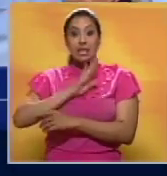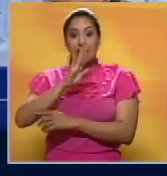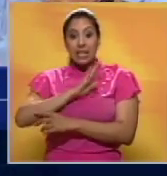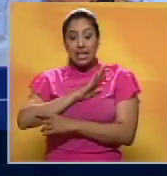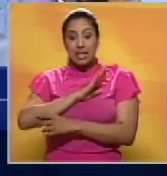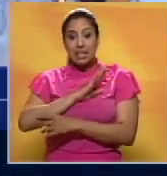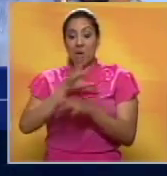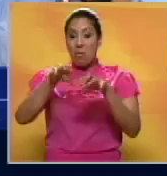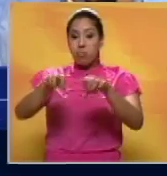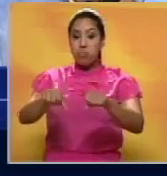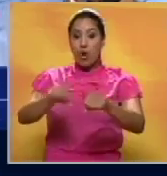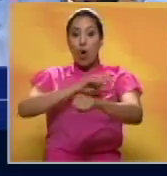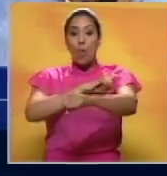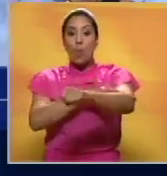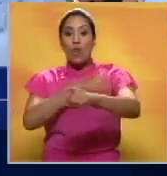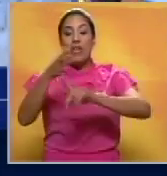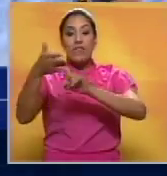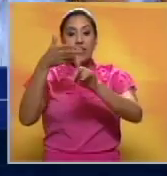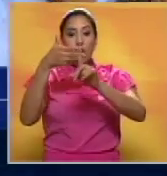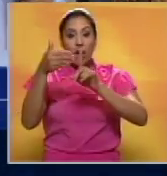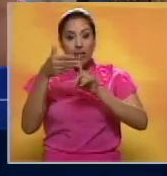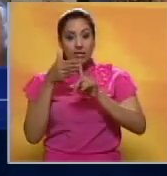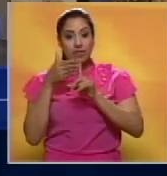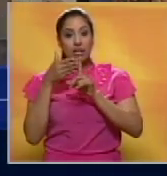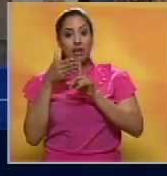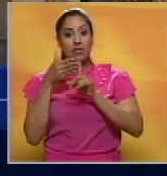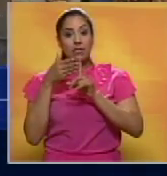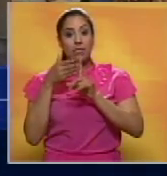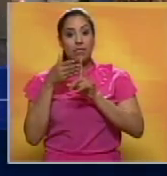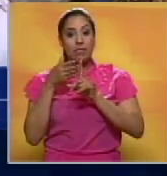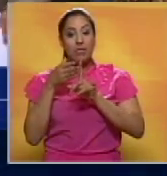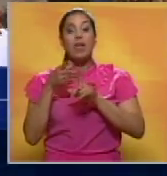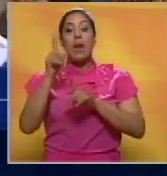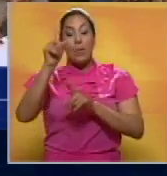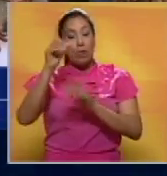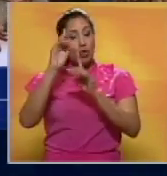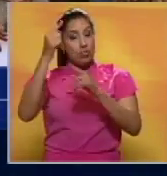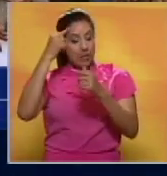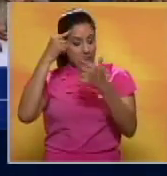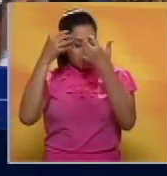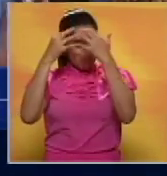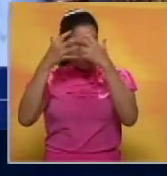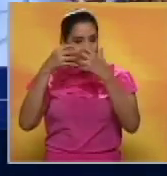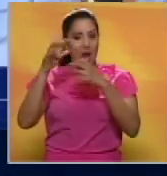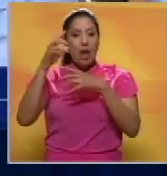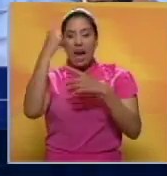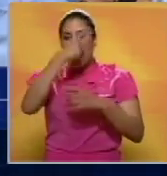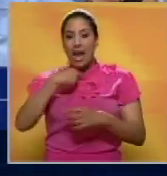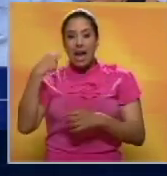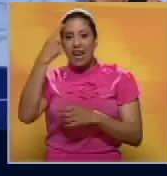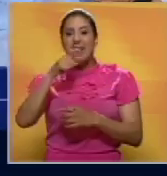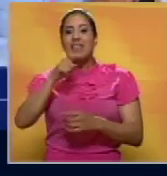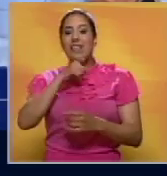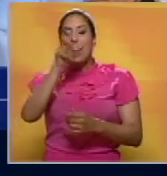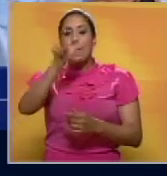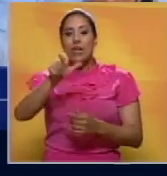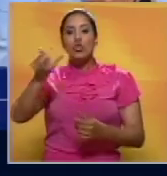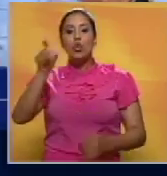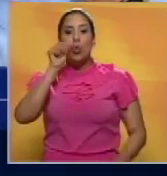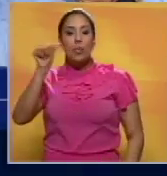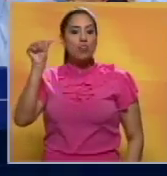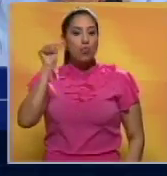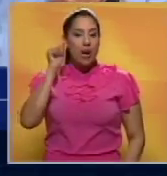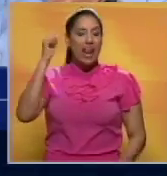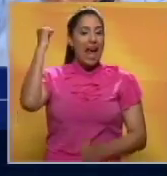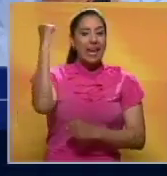tomar el poder por la vía de la violencia, que por sus mentes pasen los rostros de las venezolanas y